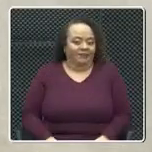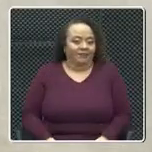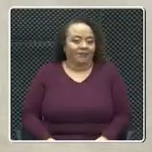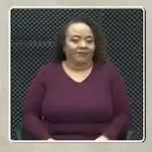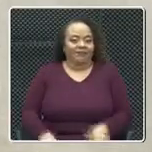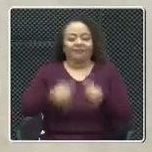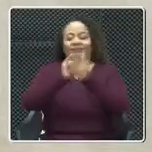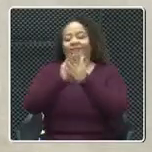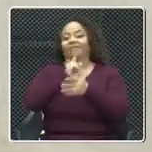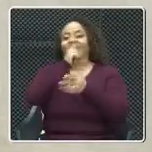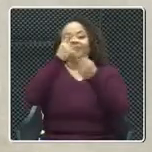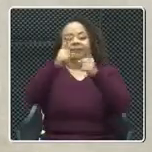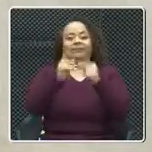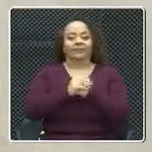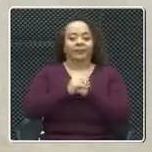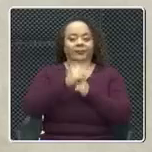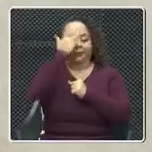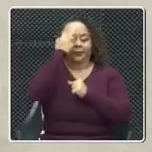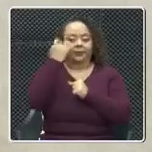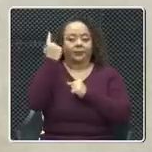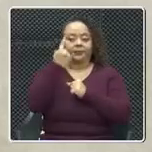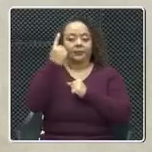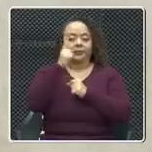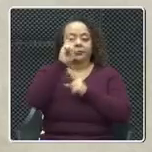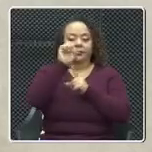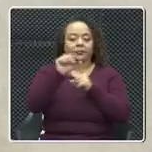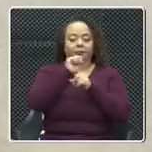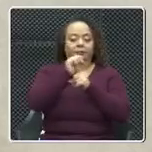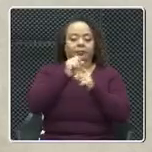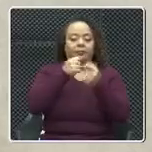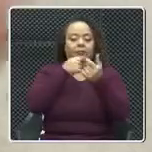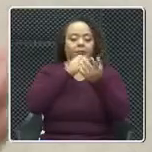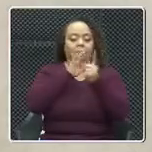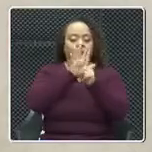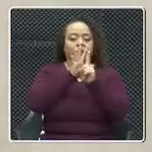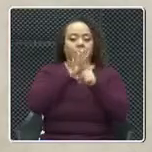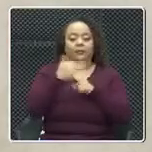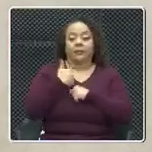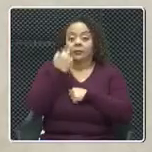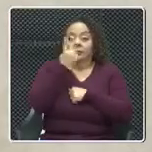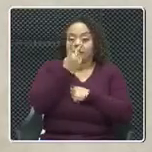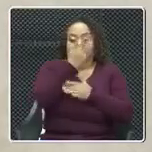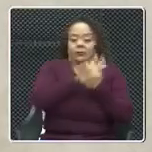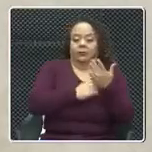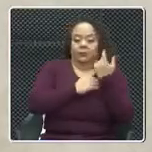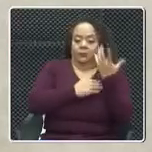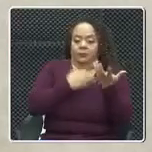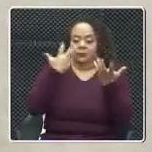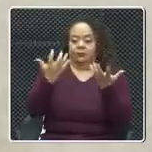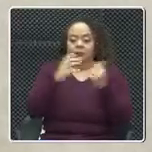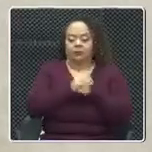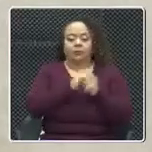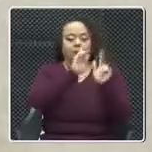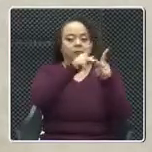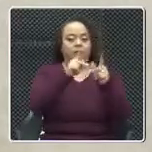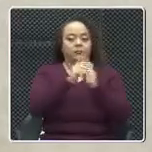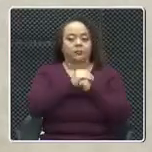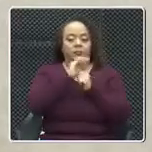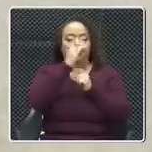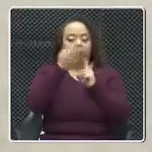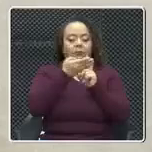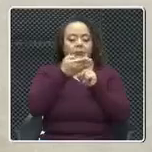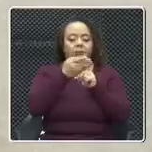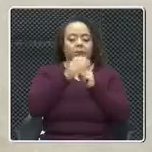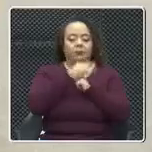es realmente pasó, uh-huh. Porque siempre en una situación uh-huh. de hostigamiento, recordemos que van a haber dos partes, ¿verdad? Sí. La persona que, la víctima y